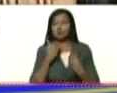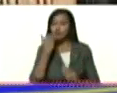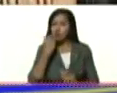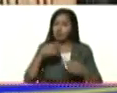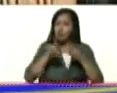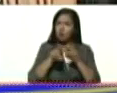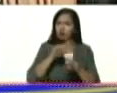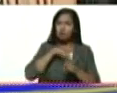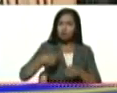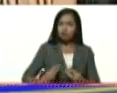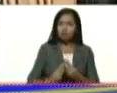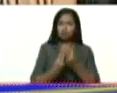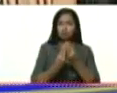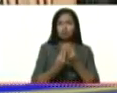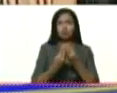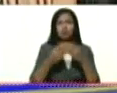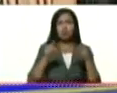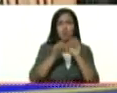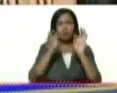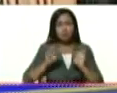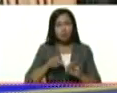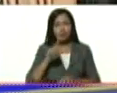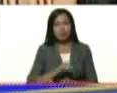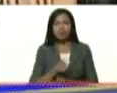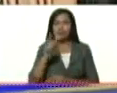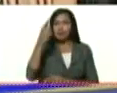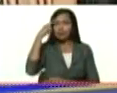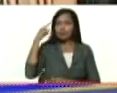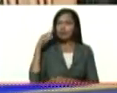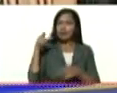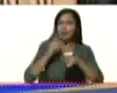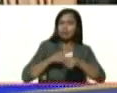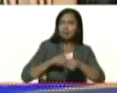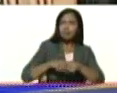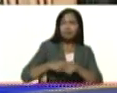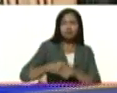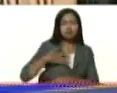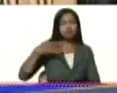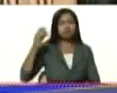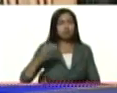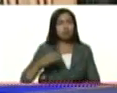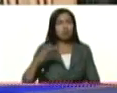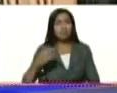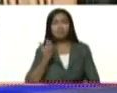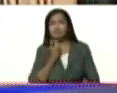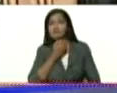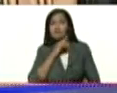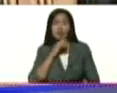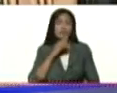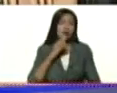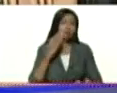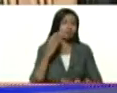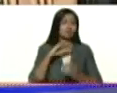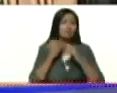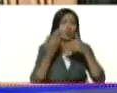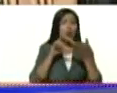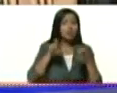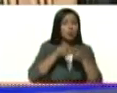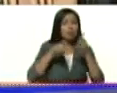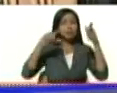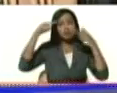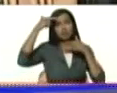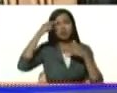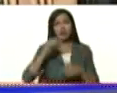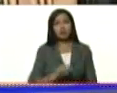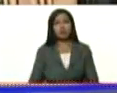con nosotros todo aquel momento, aquella etapa dolorosa de la enfermedad y partida física de